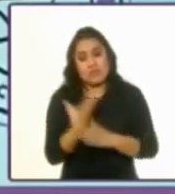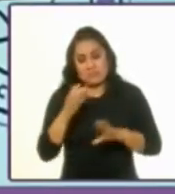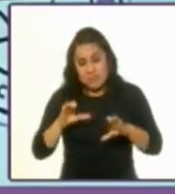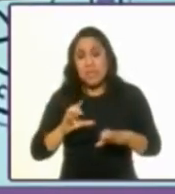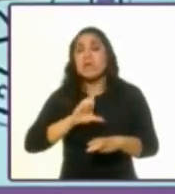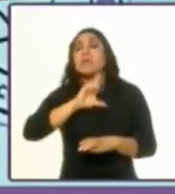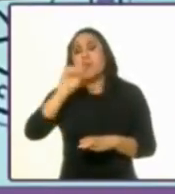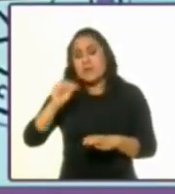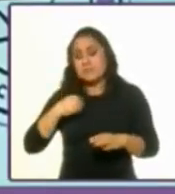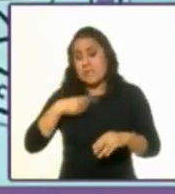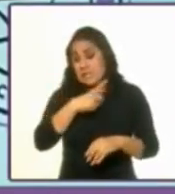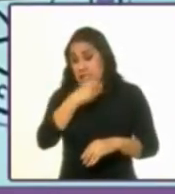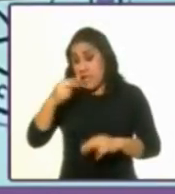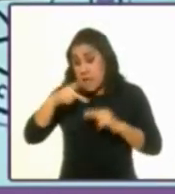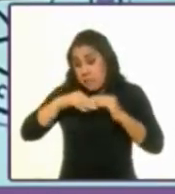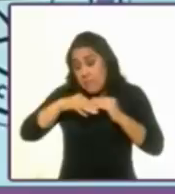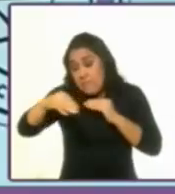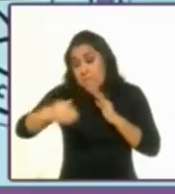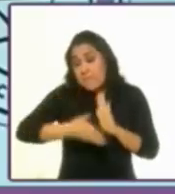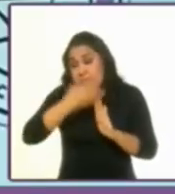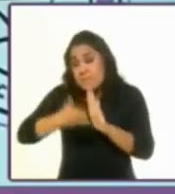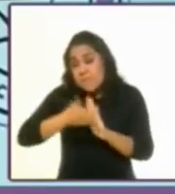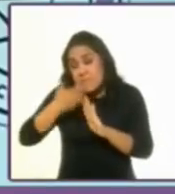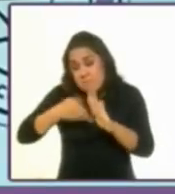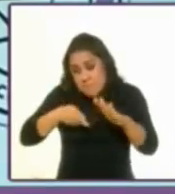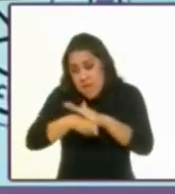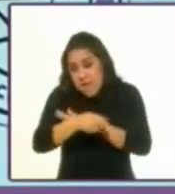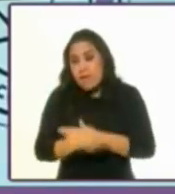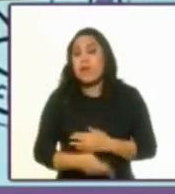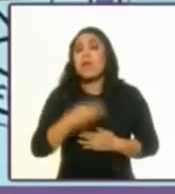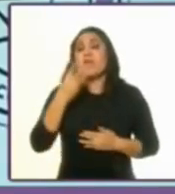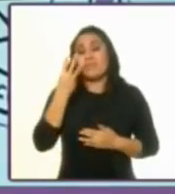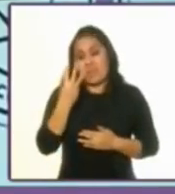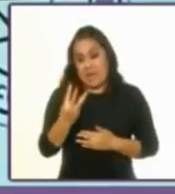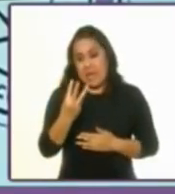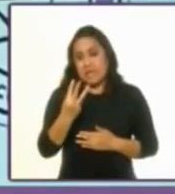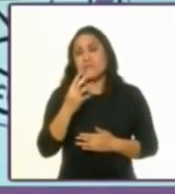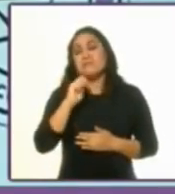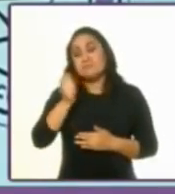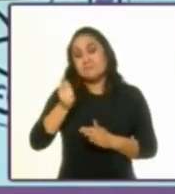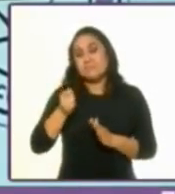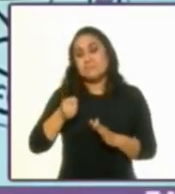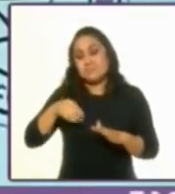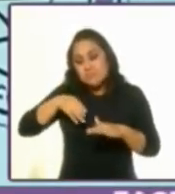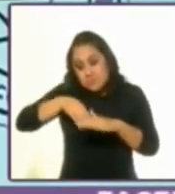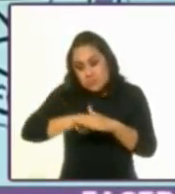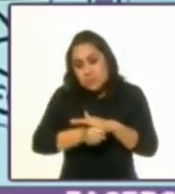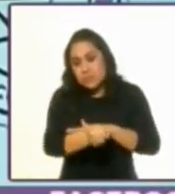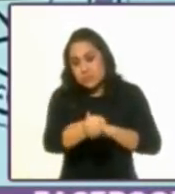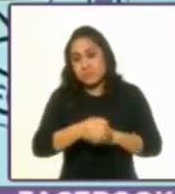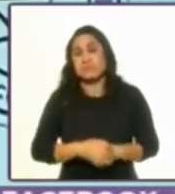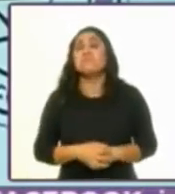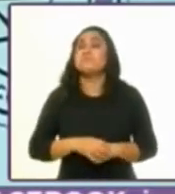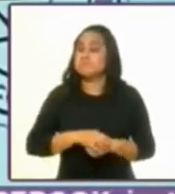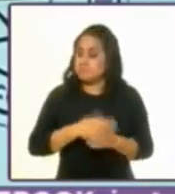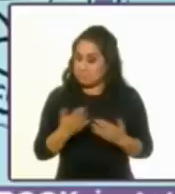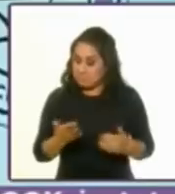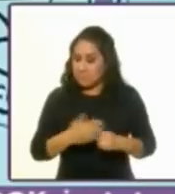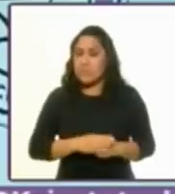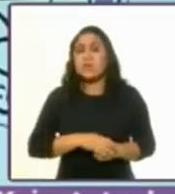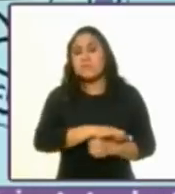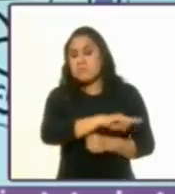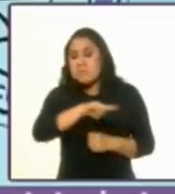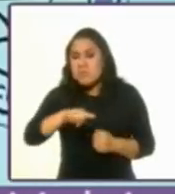kilómetros de metro voy a hacer 3 trenes suburbanos y voy a hacer un circuito exterior en la ciudad ahí vamos a